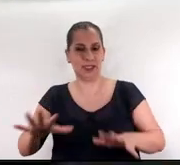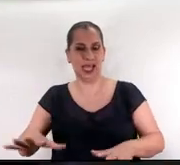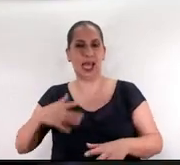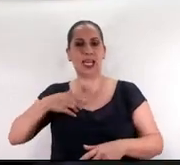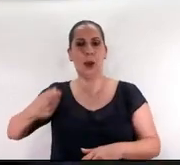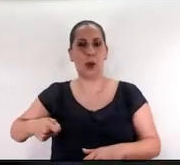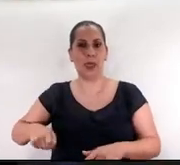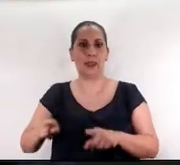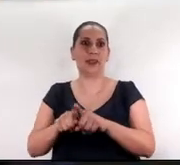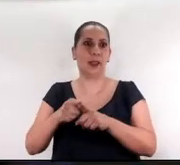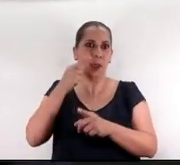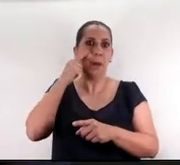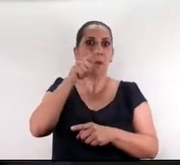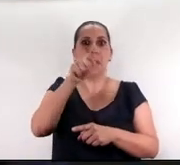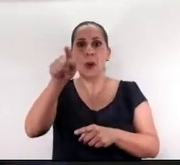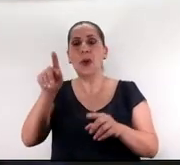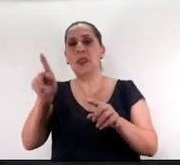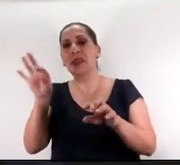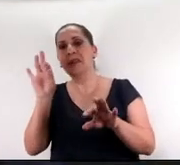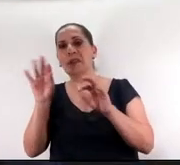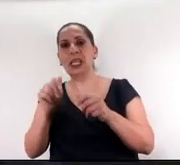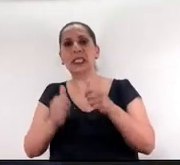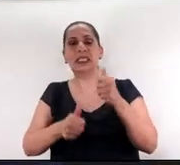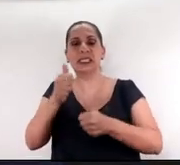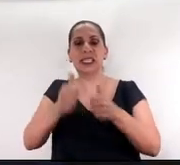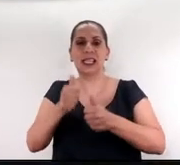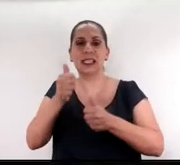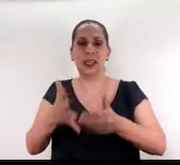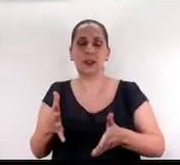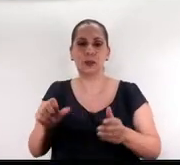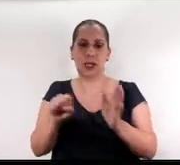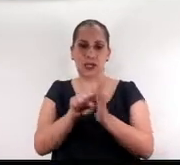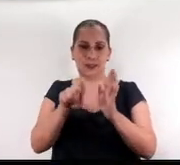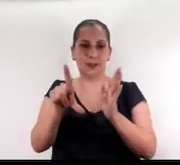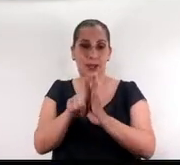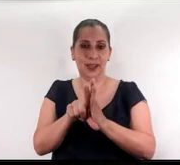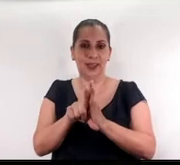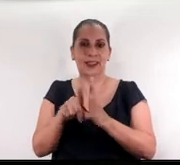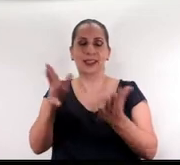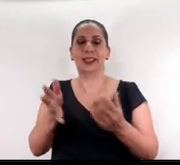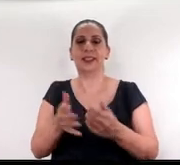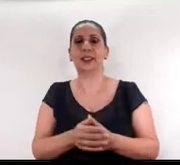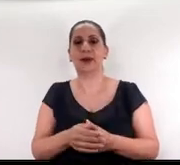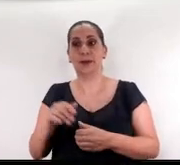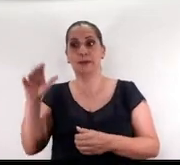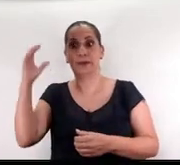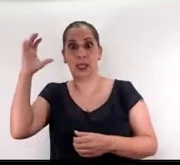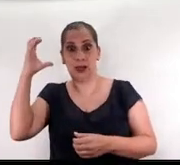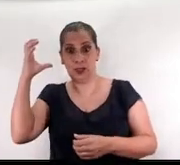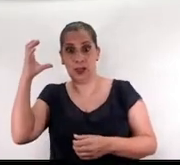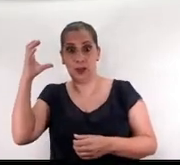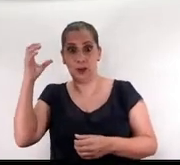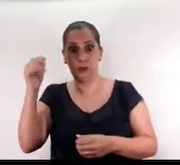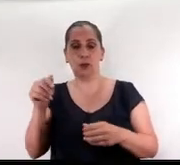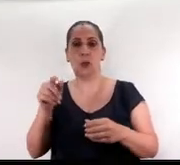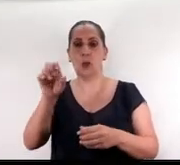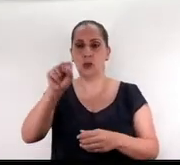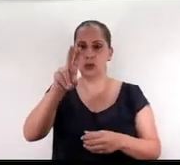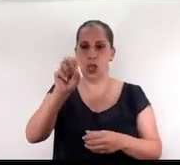y además veo a varios candidatos a la Asamblea Legislativa, tanto de Cartago, como